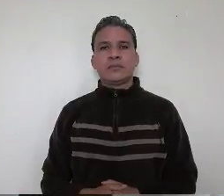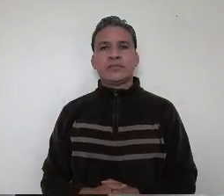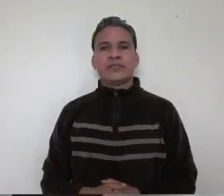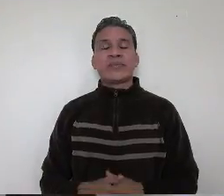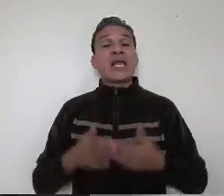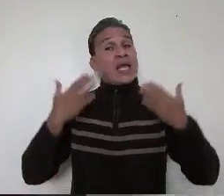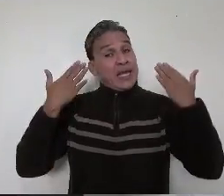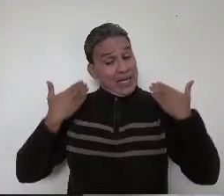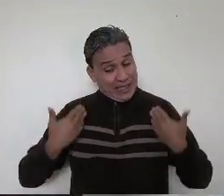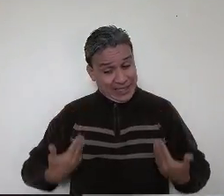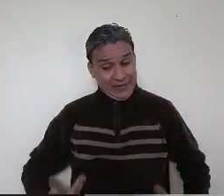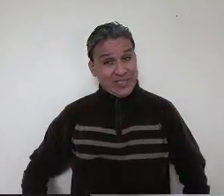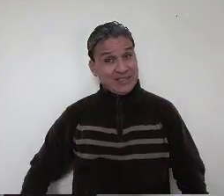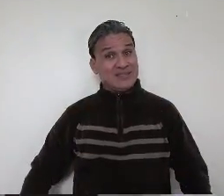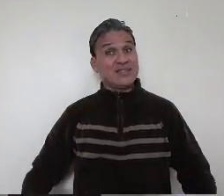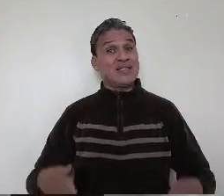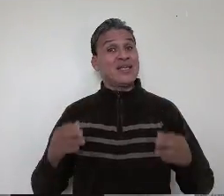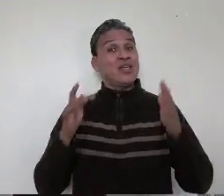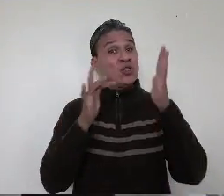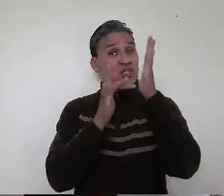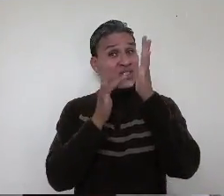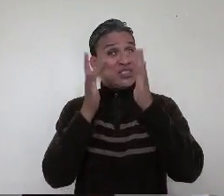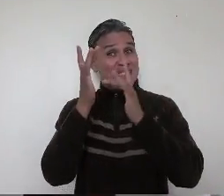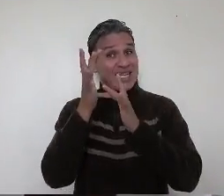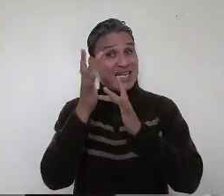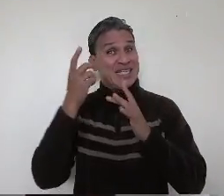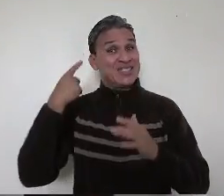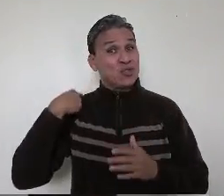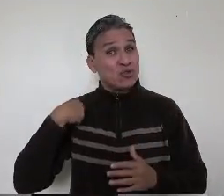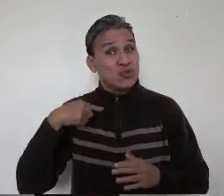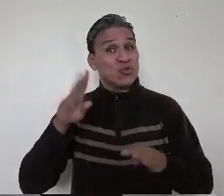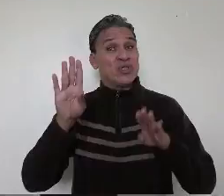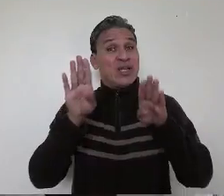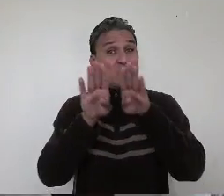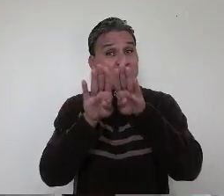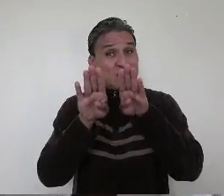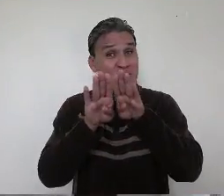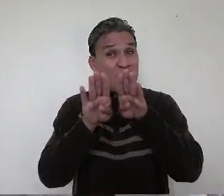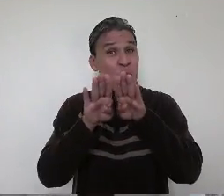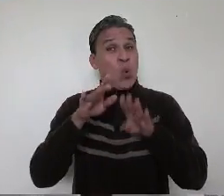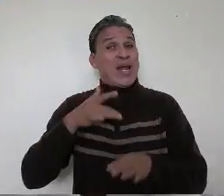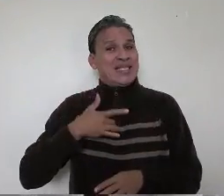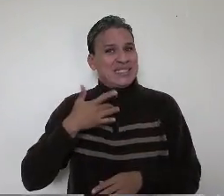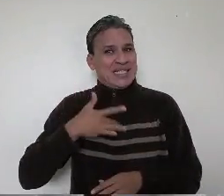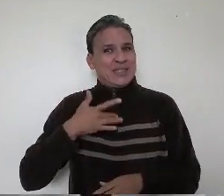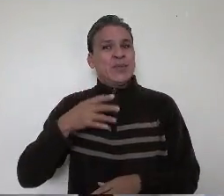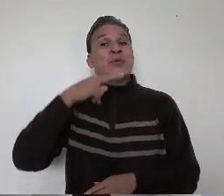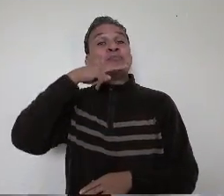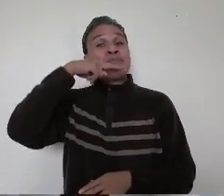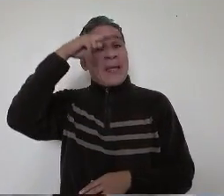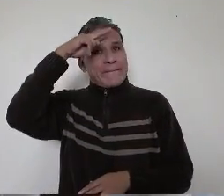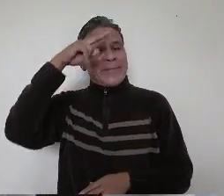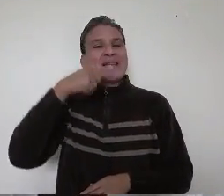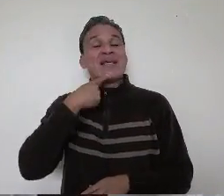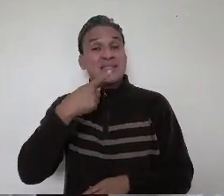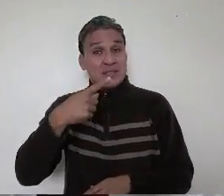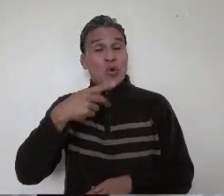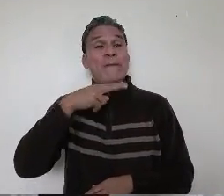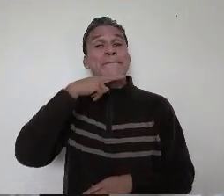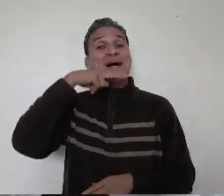Revestidos de Cristo y teniendo sus mismos sentimientos, podemos decir: Padre nuestro que estás en el